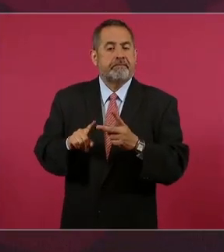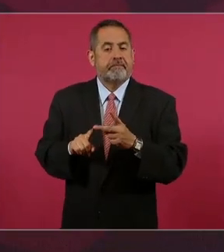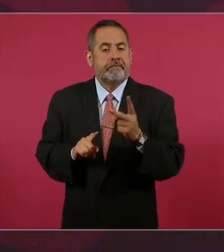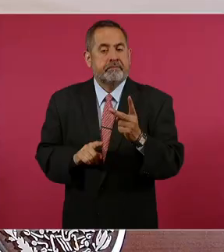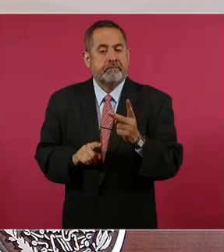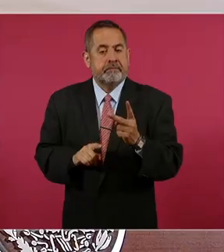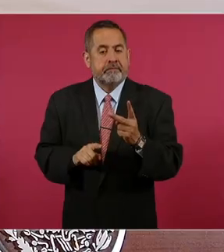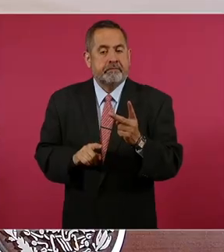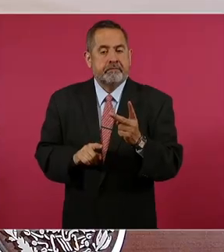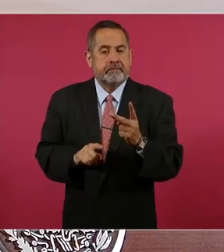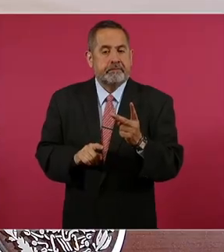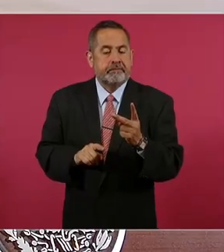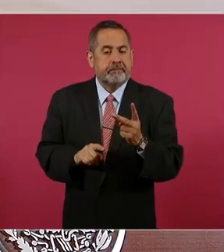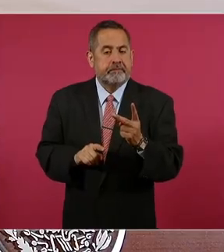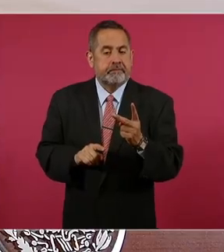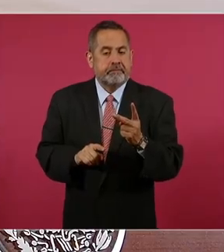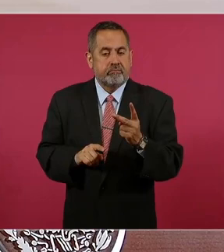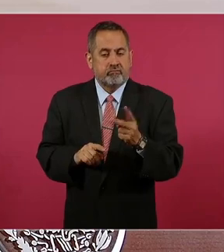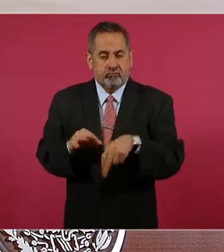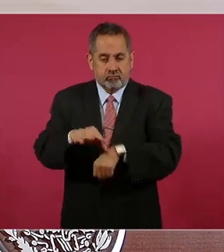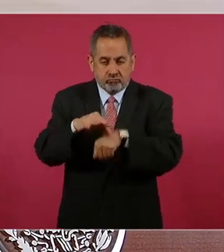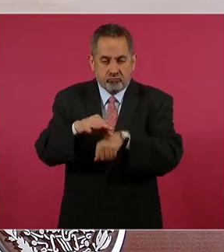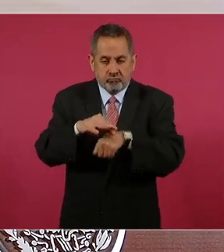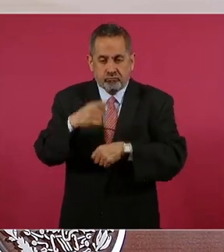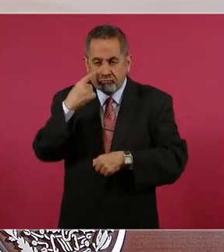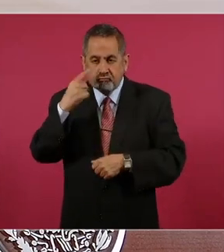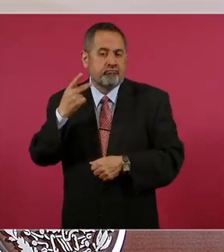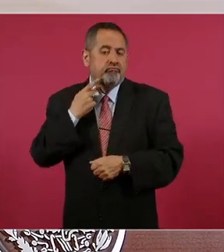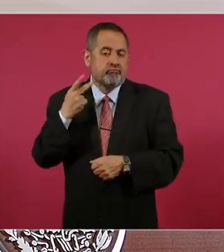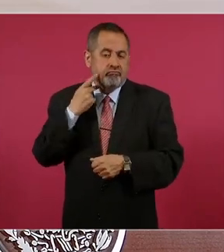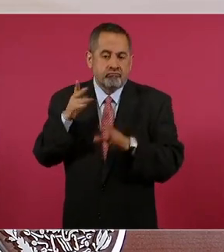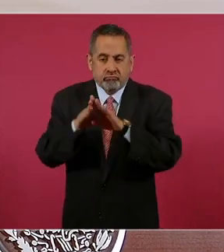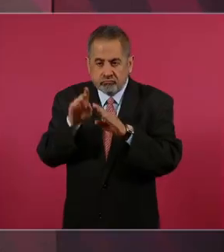es el ejercicio de la política,